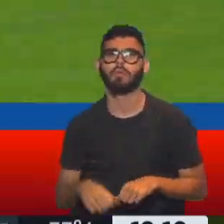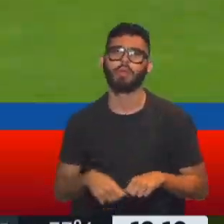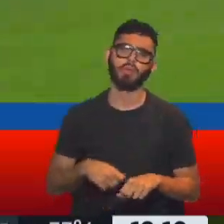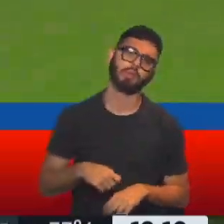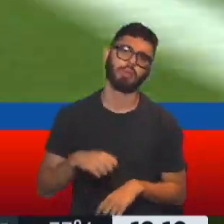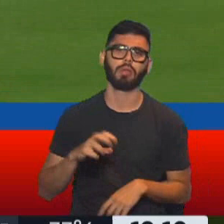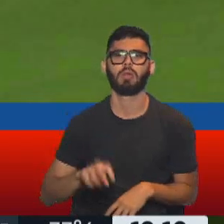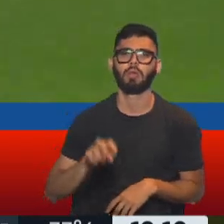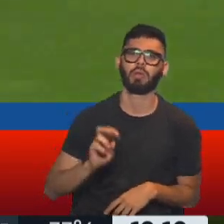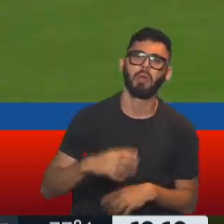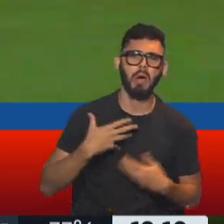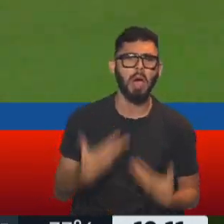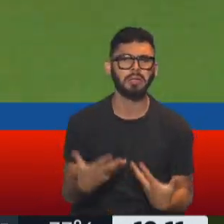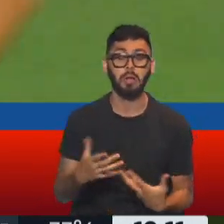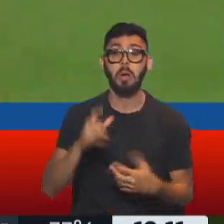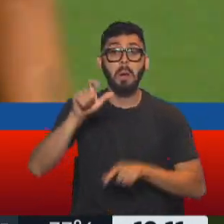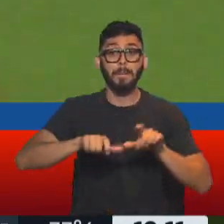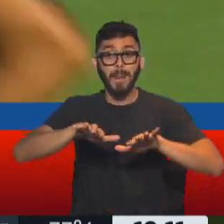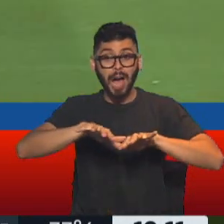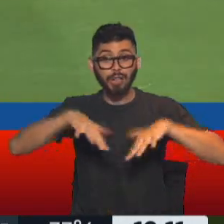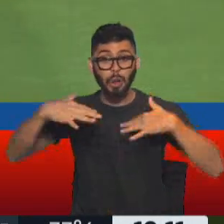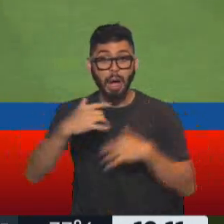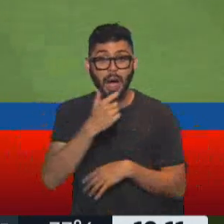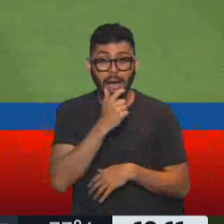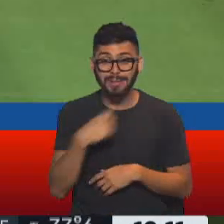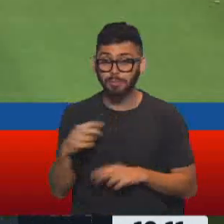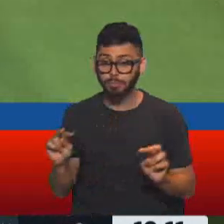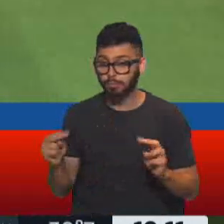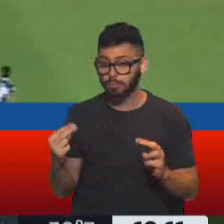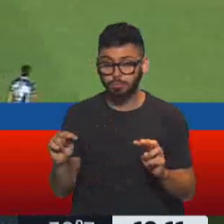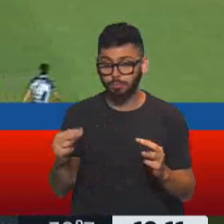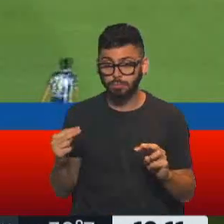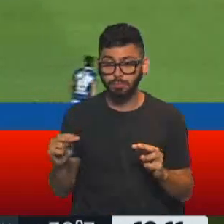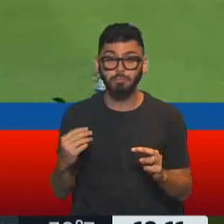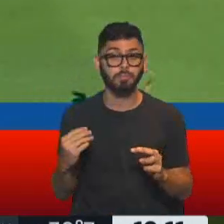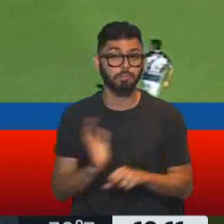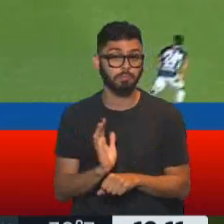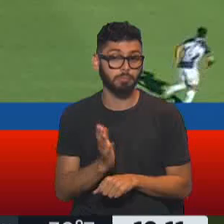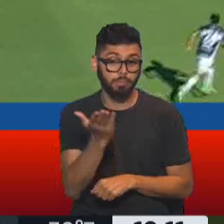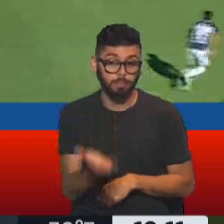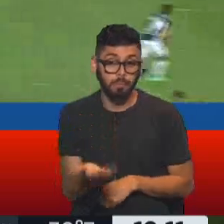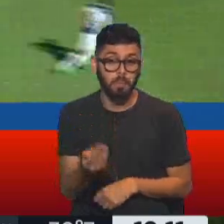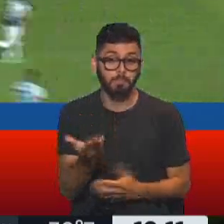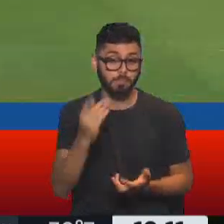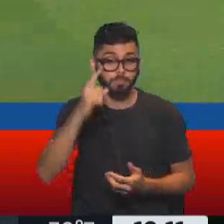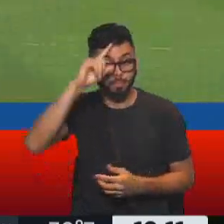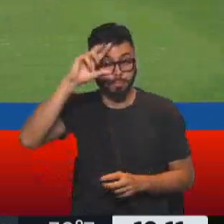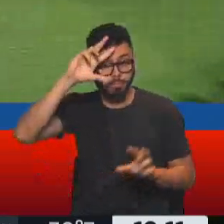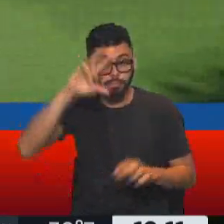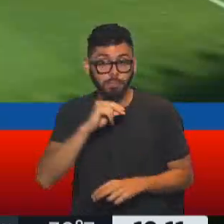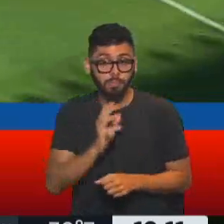cansino. La gente de Racing se miraban porque no podían creer que el equipo